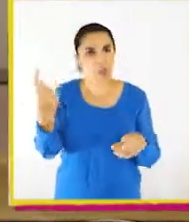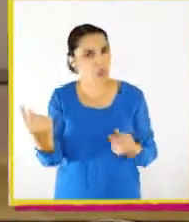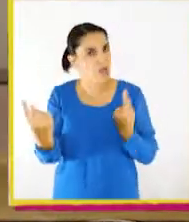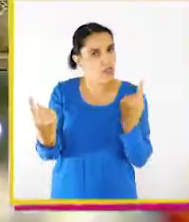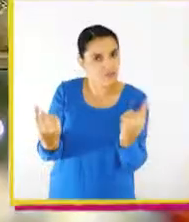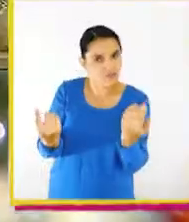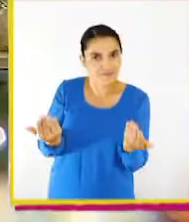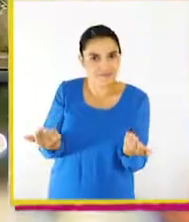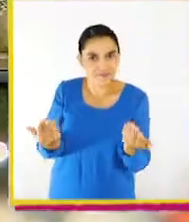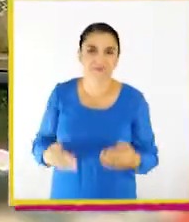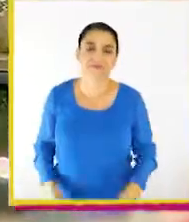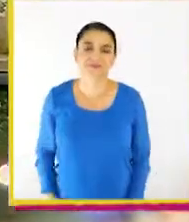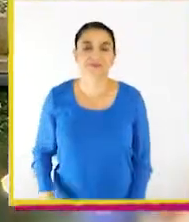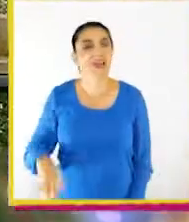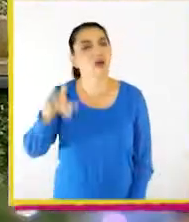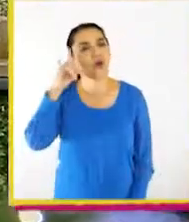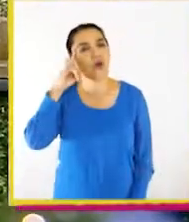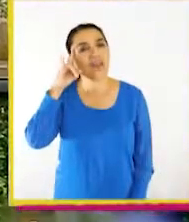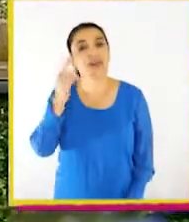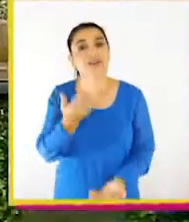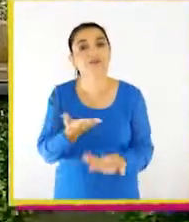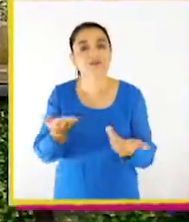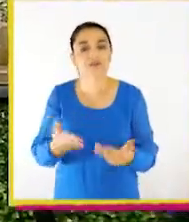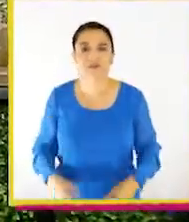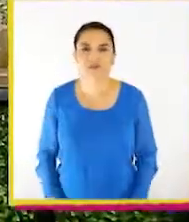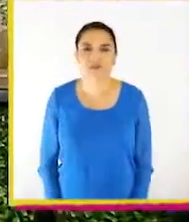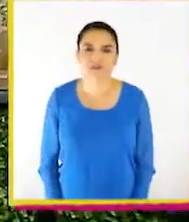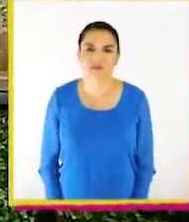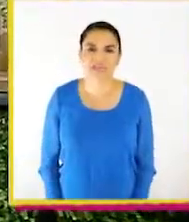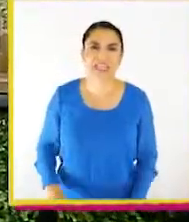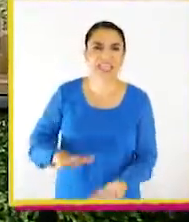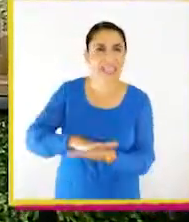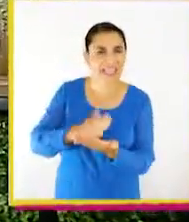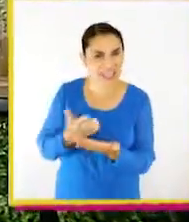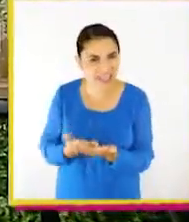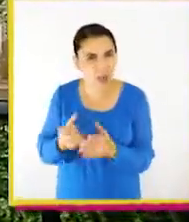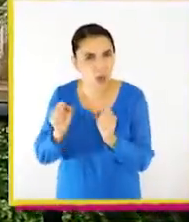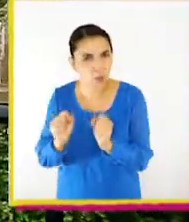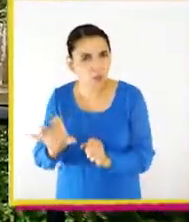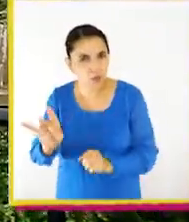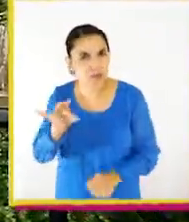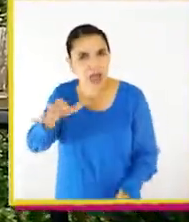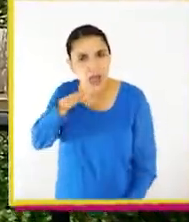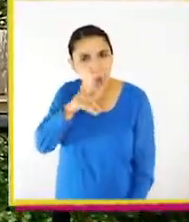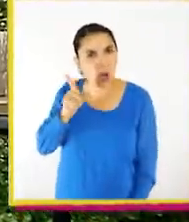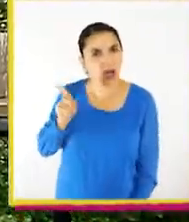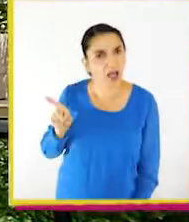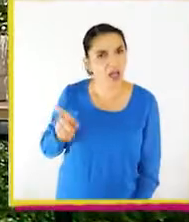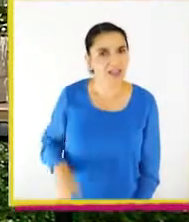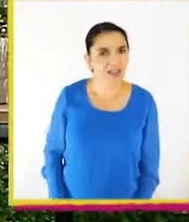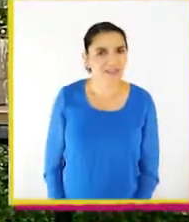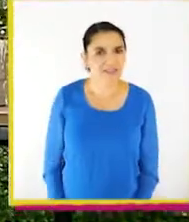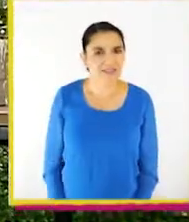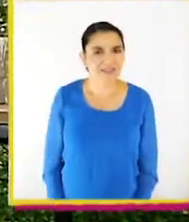otra. A ver si se acuerdan. ¿En qué estado podemos encontrar el agua?